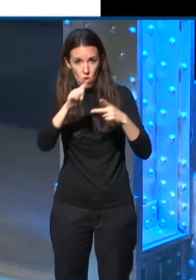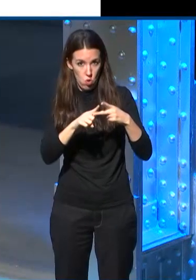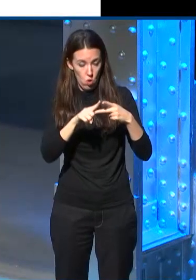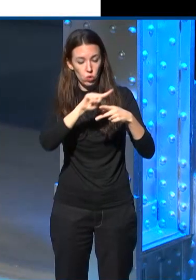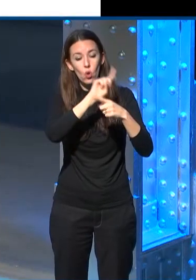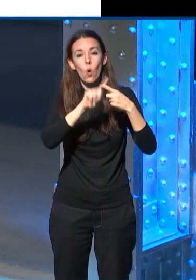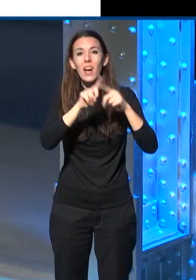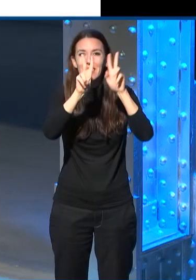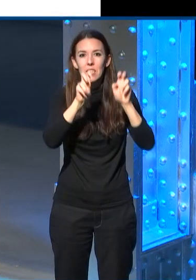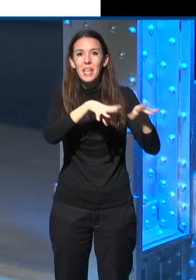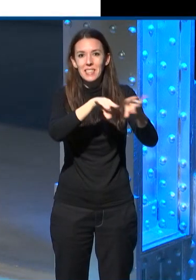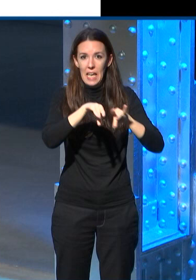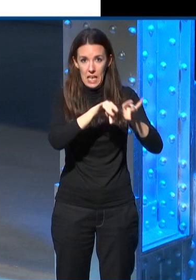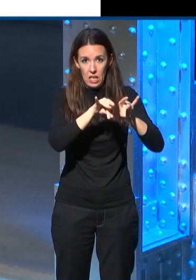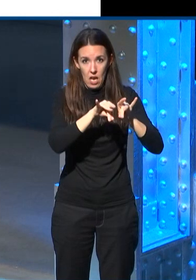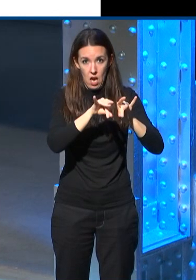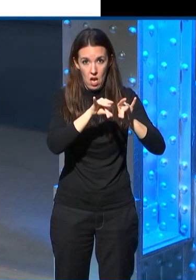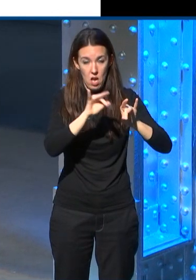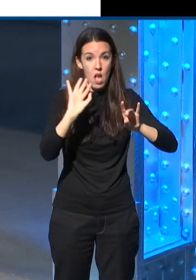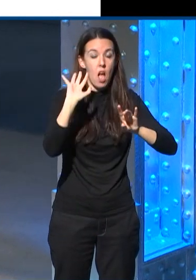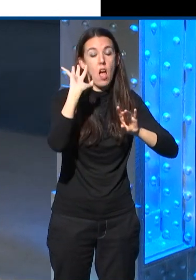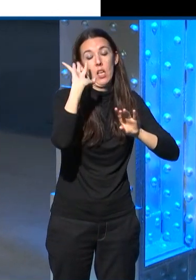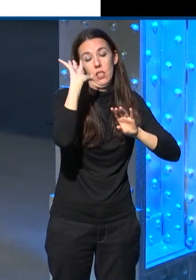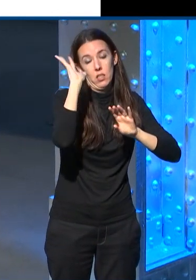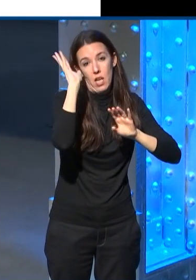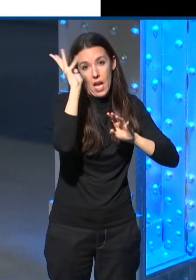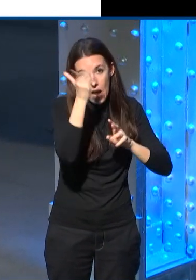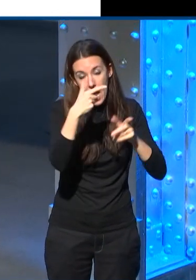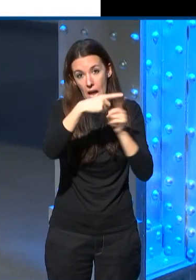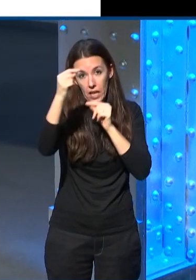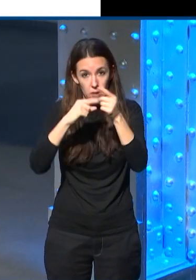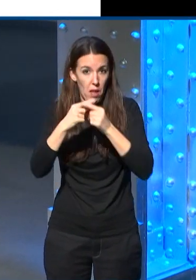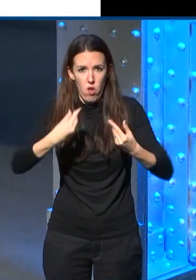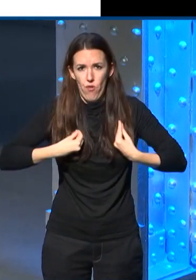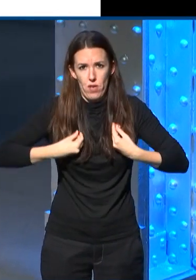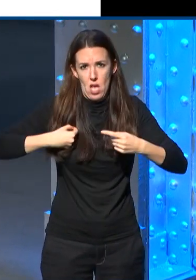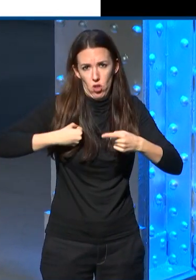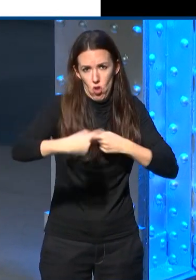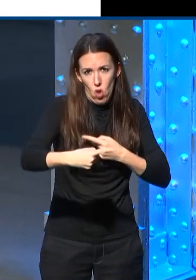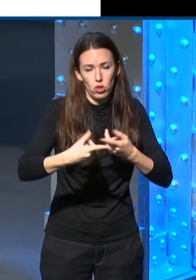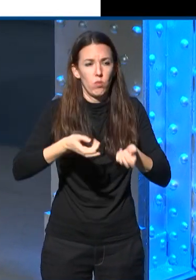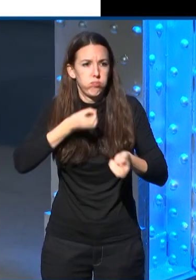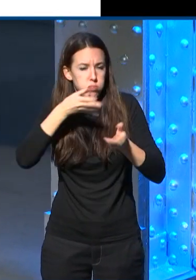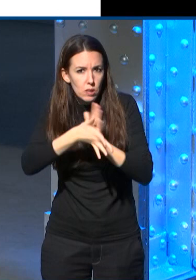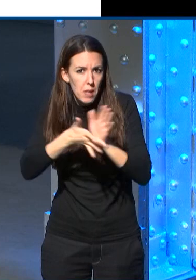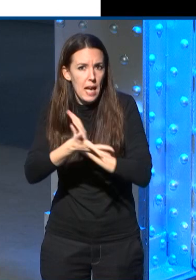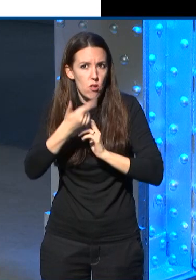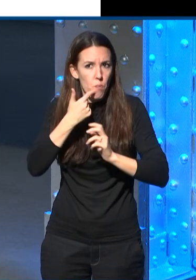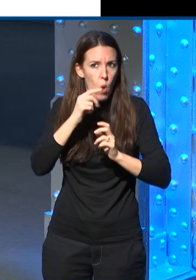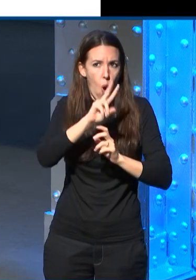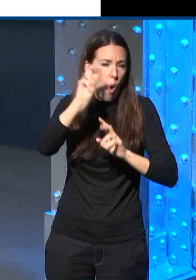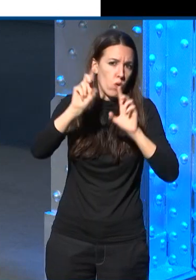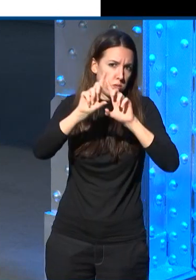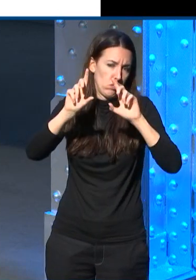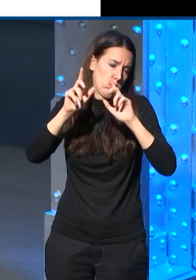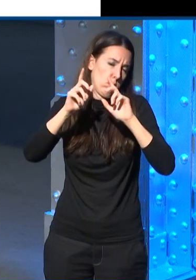Una sobre la Tierra, el espacio en la vida cotidiana, contando las aplicaciones que tiene el espacio, etcétera. Más